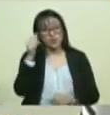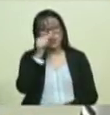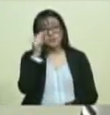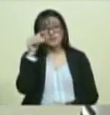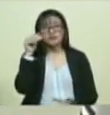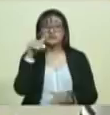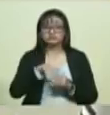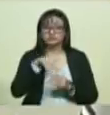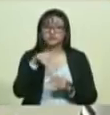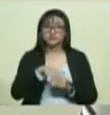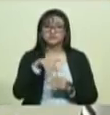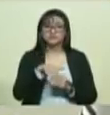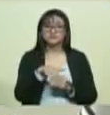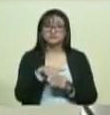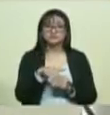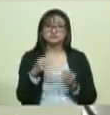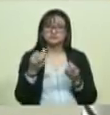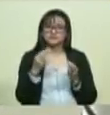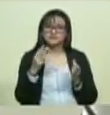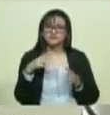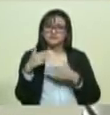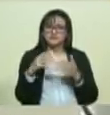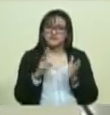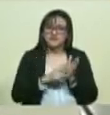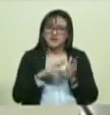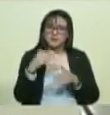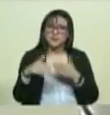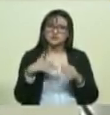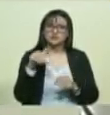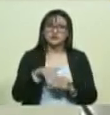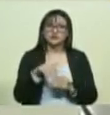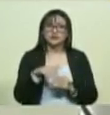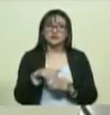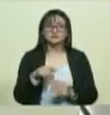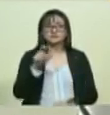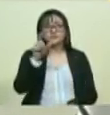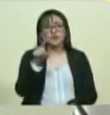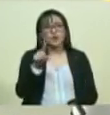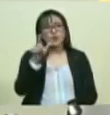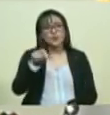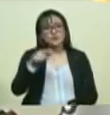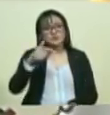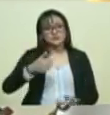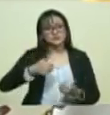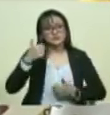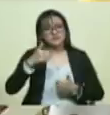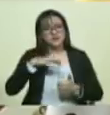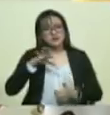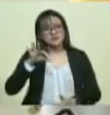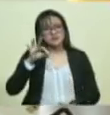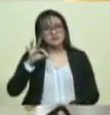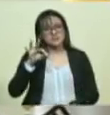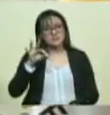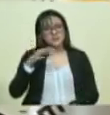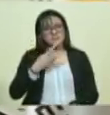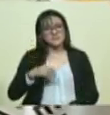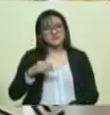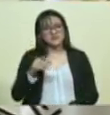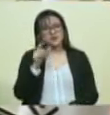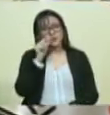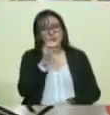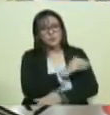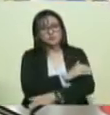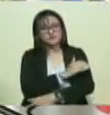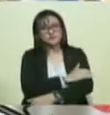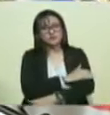domingo y en la transparencia del proceso. Sin embargo, uno de los candidatos que va a optar por la presidencia el próximo domingo es Henry Falcón,